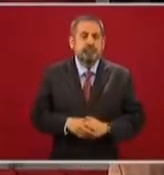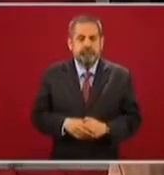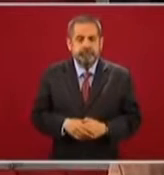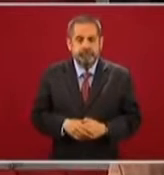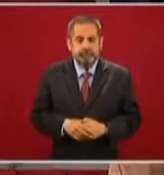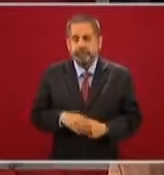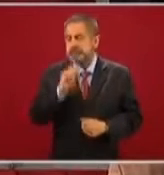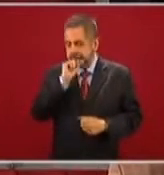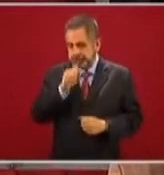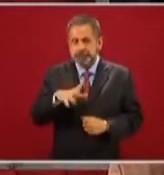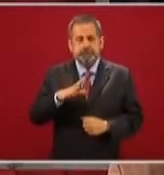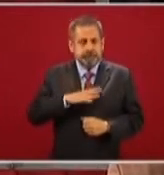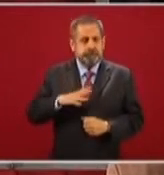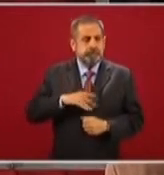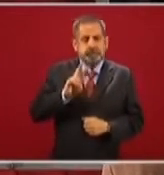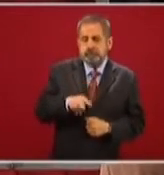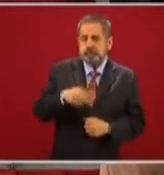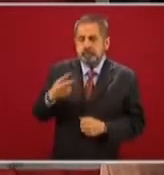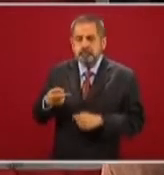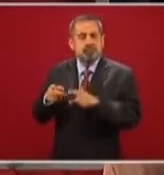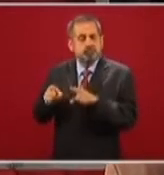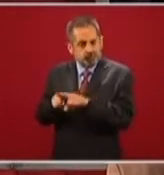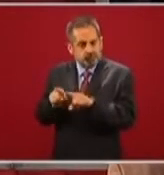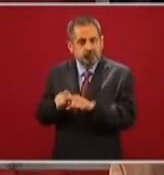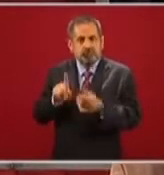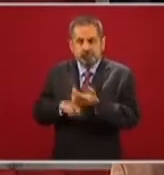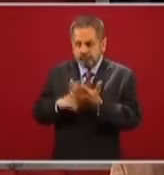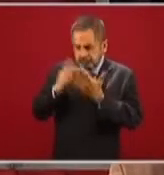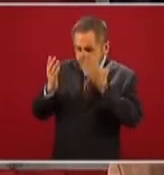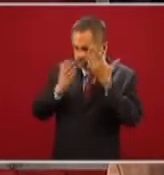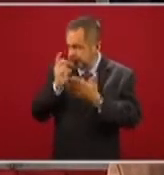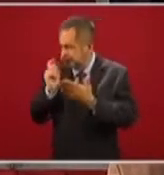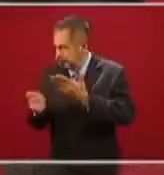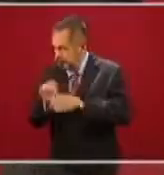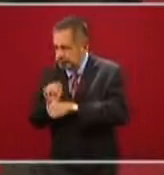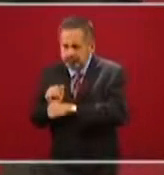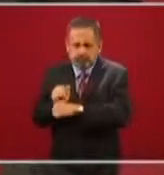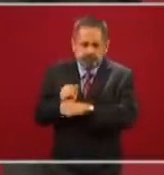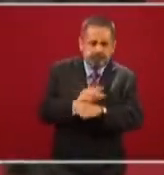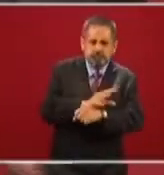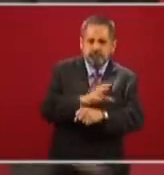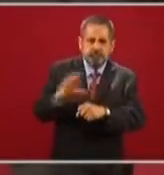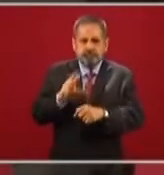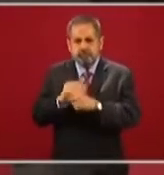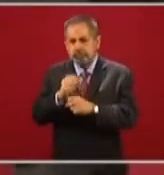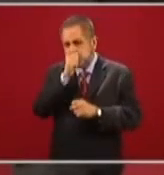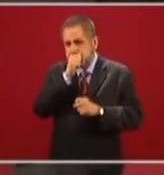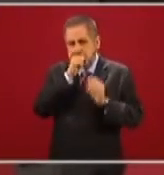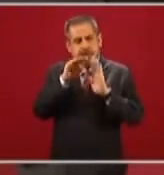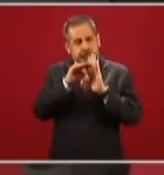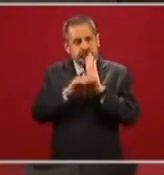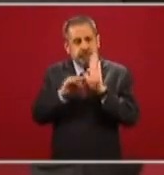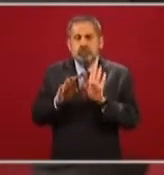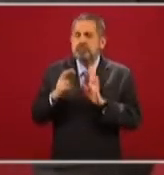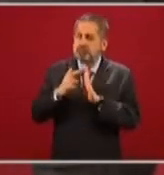llevando a cabo también de manera paralela la elaboración de los estudios necesarios y todos los manuales de procedimientos